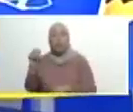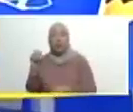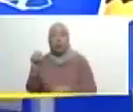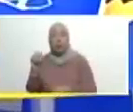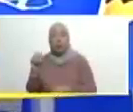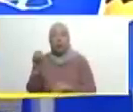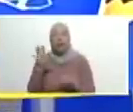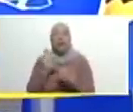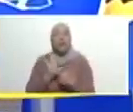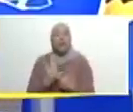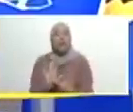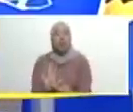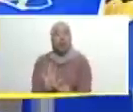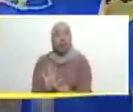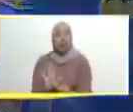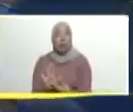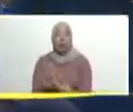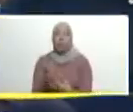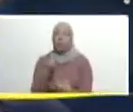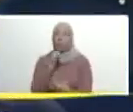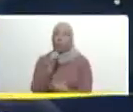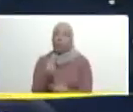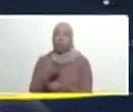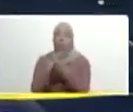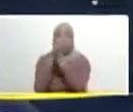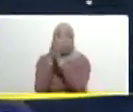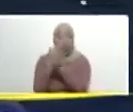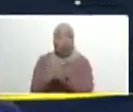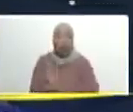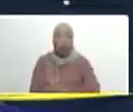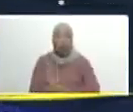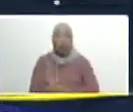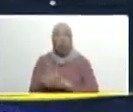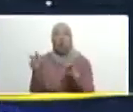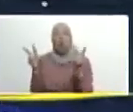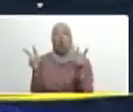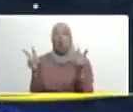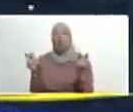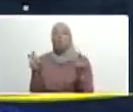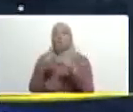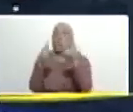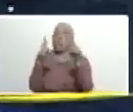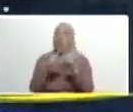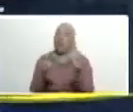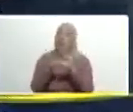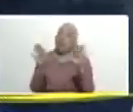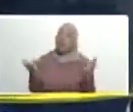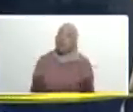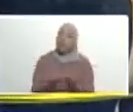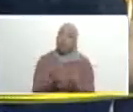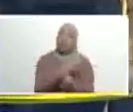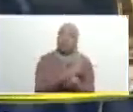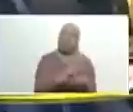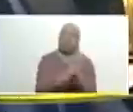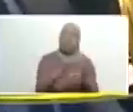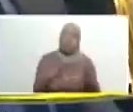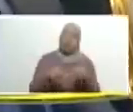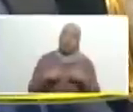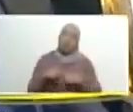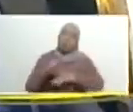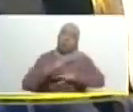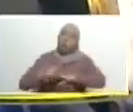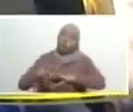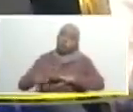demostrado estar totalmente agotados. Un nuevo mundo multipolar exige una